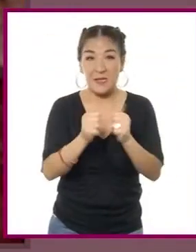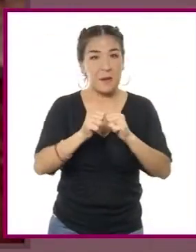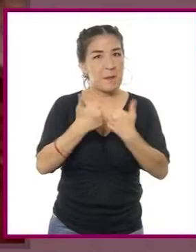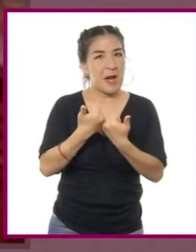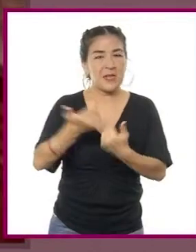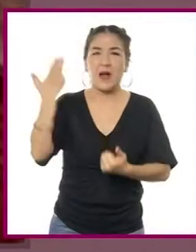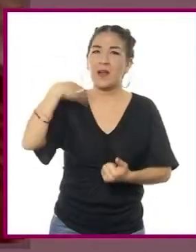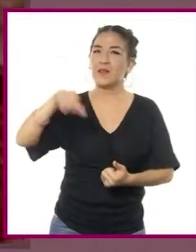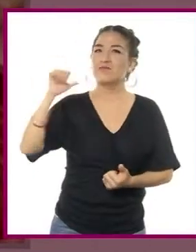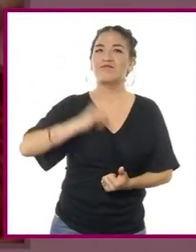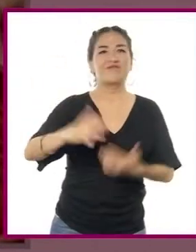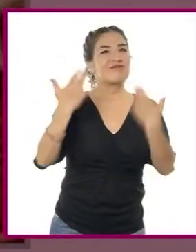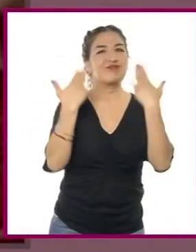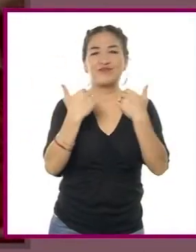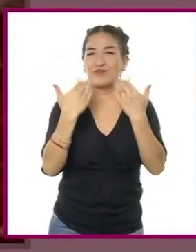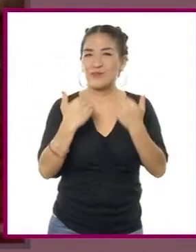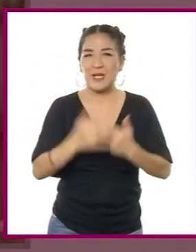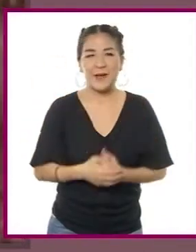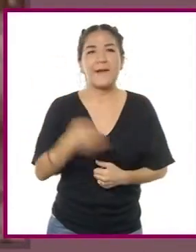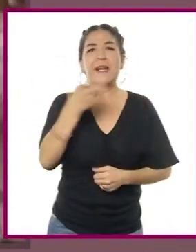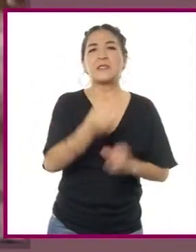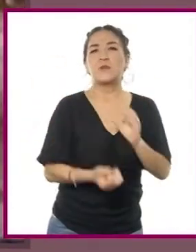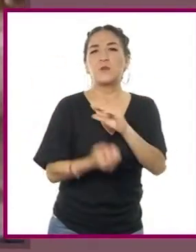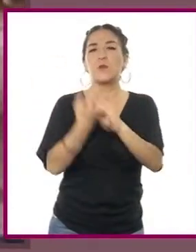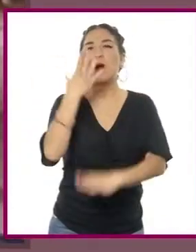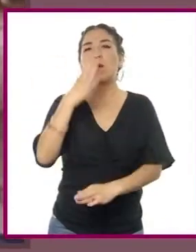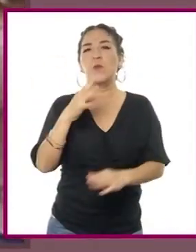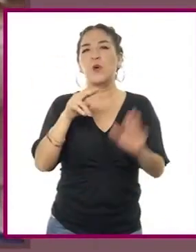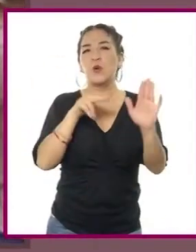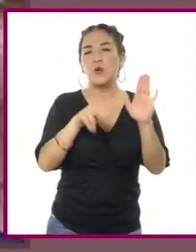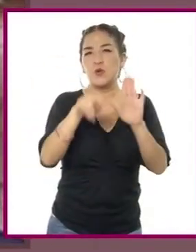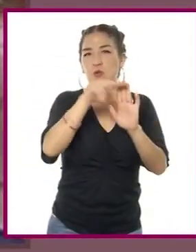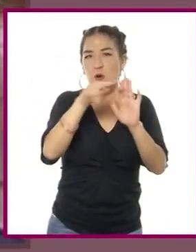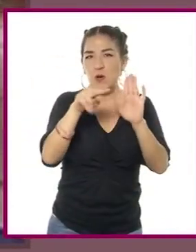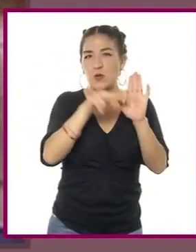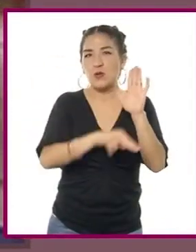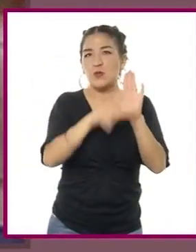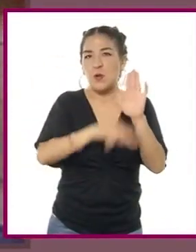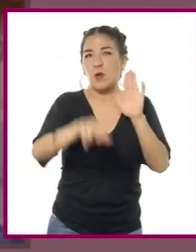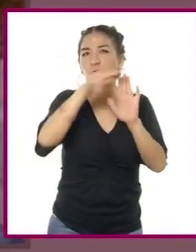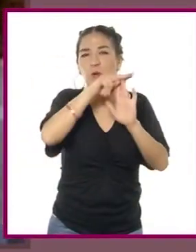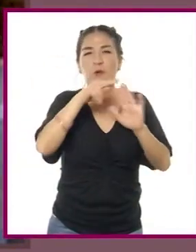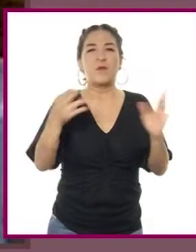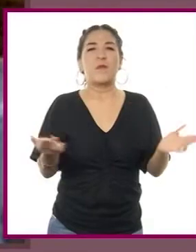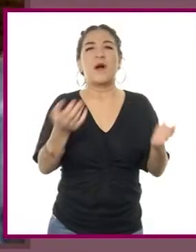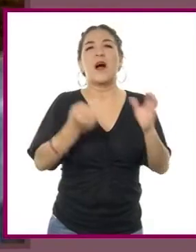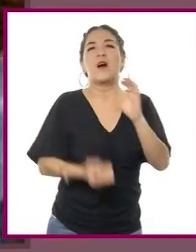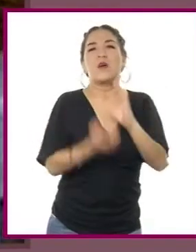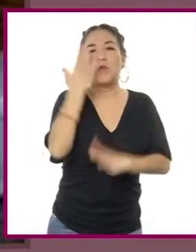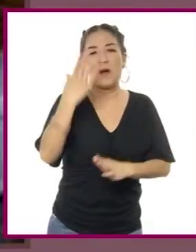Y esto implica la adopción de nuevas normas, de nuevos estilos